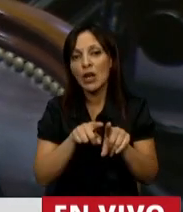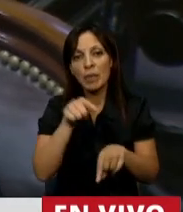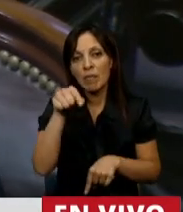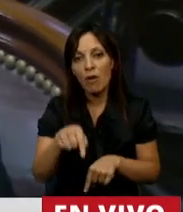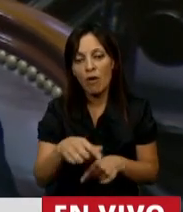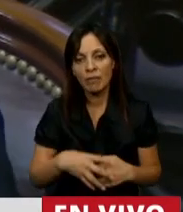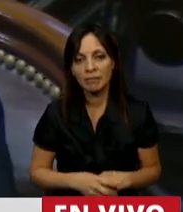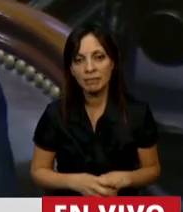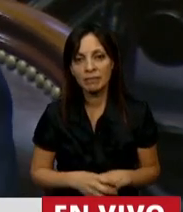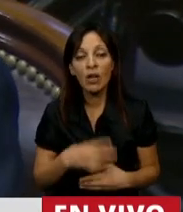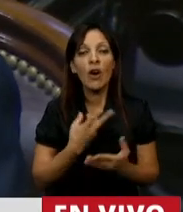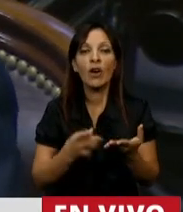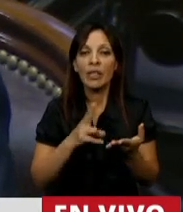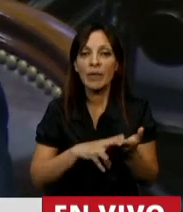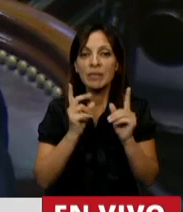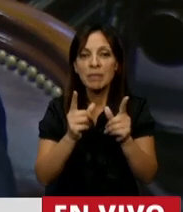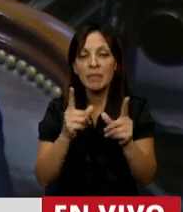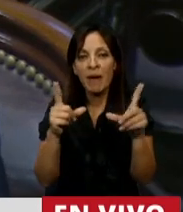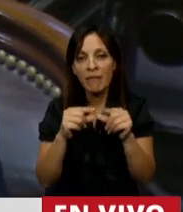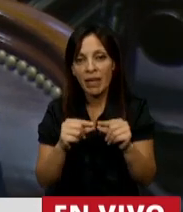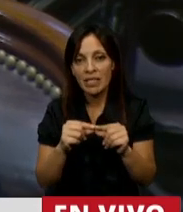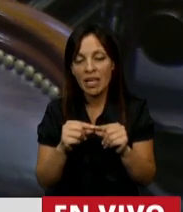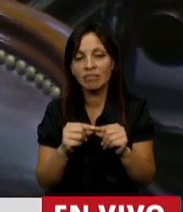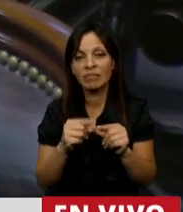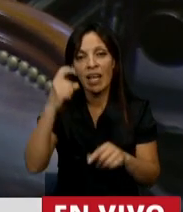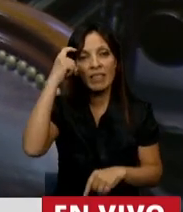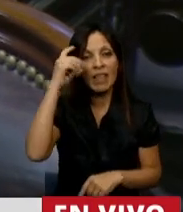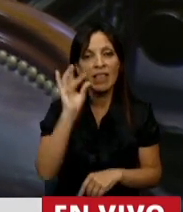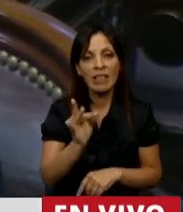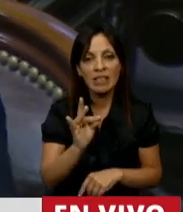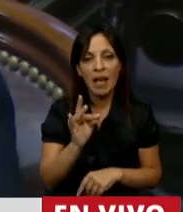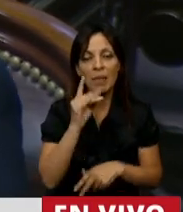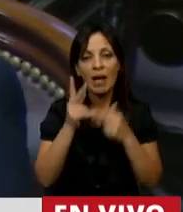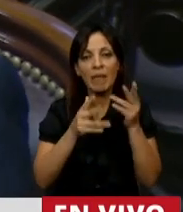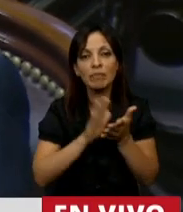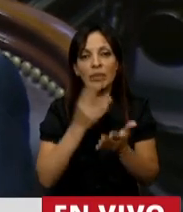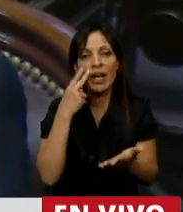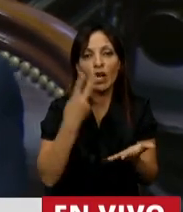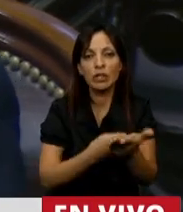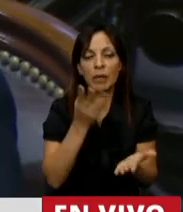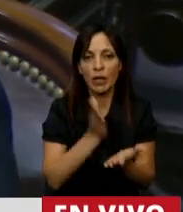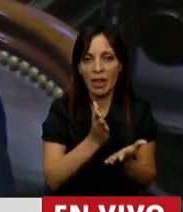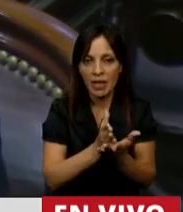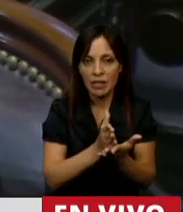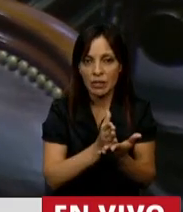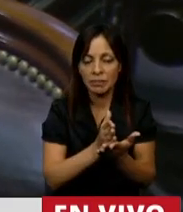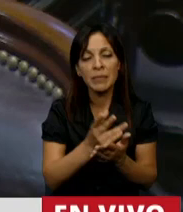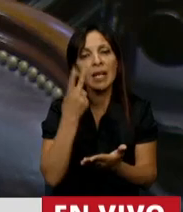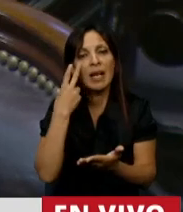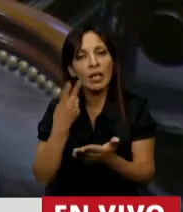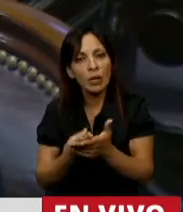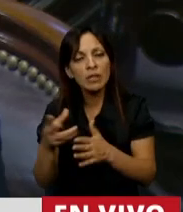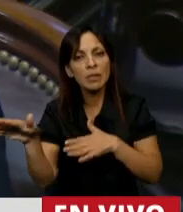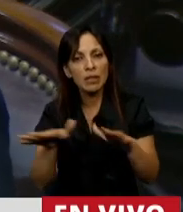hablando otro 10 de diciembre de reconocimientos de derechos, de reconocimiento de una situación